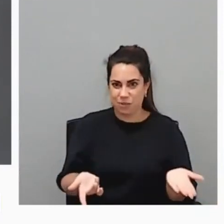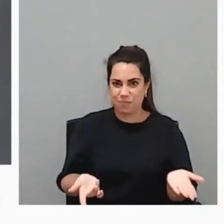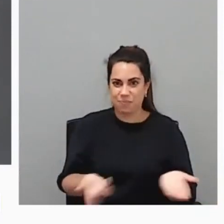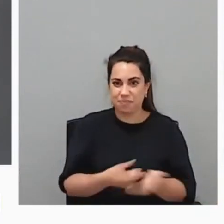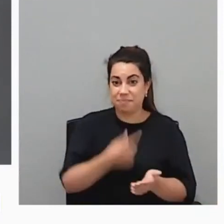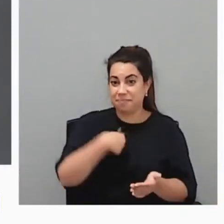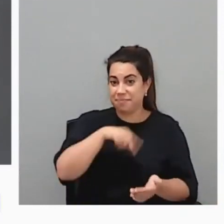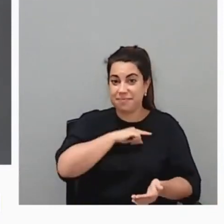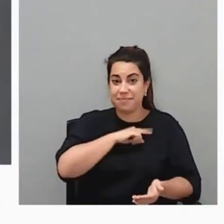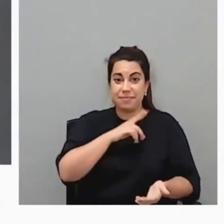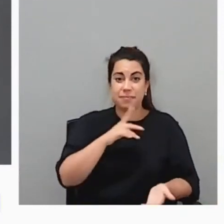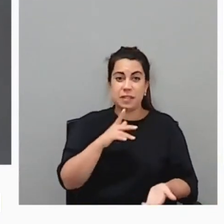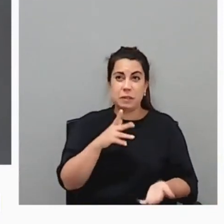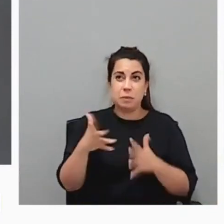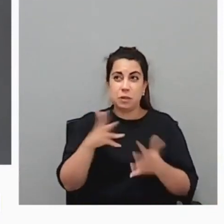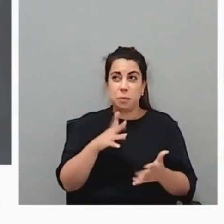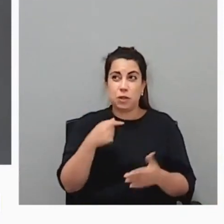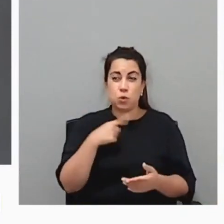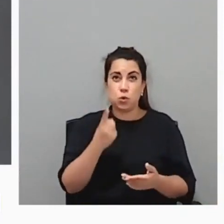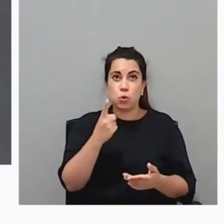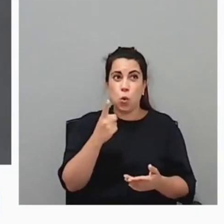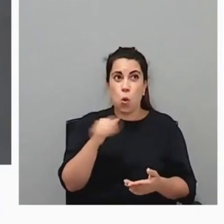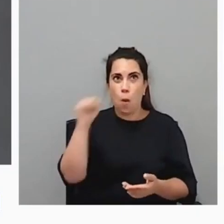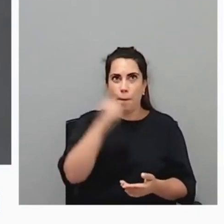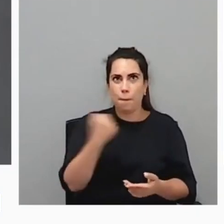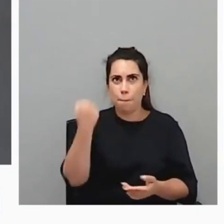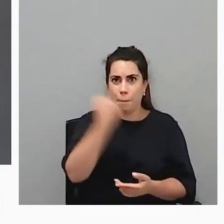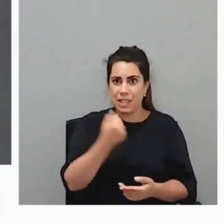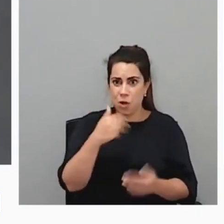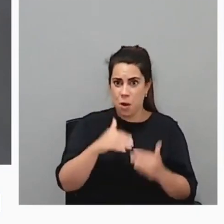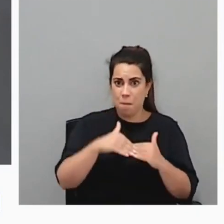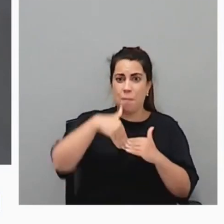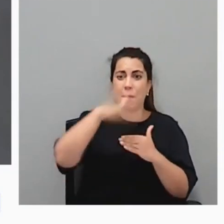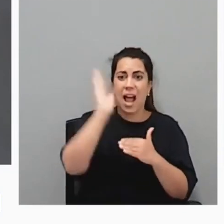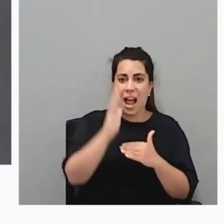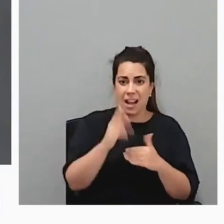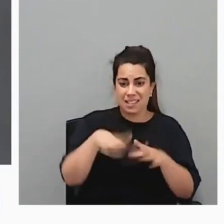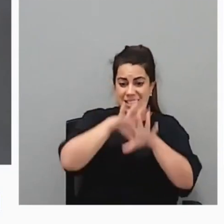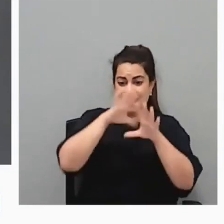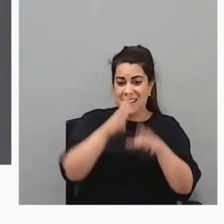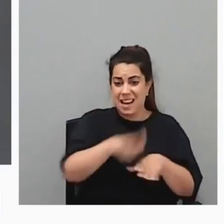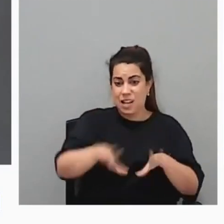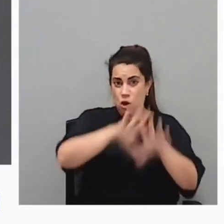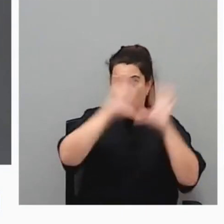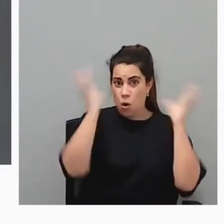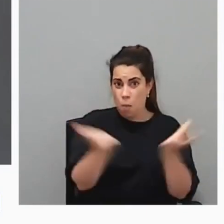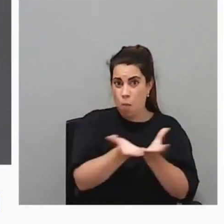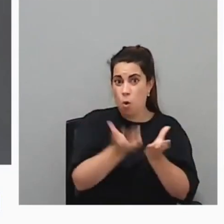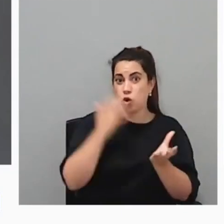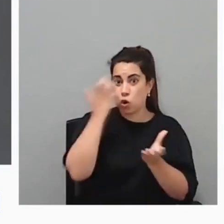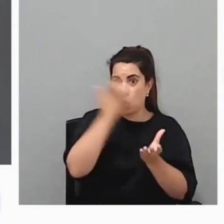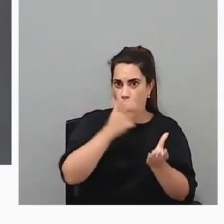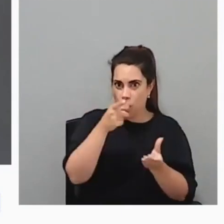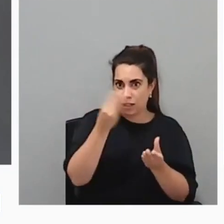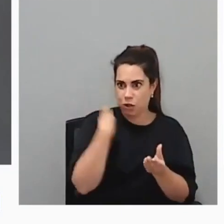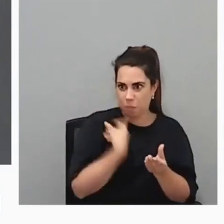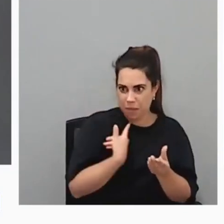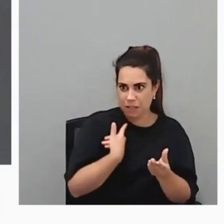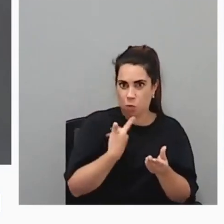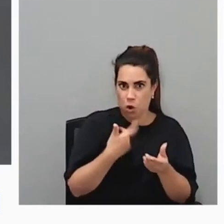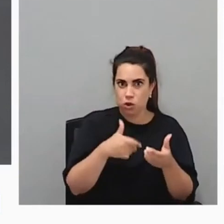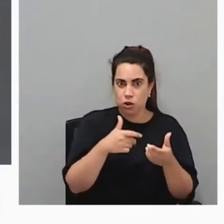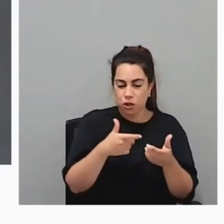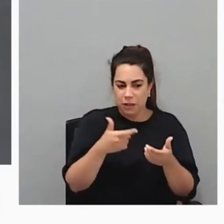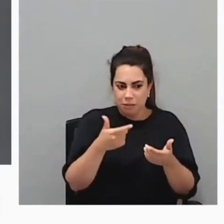día de hoy hay más de 1 millón de niños y niñas en el mundo que han utilizado nuestros cuentos y con los que hemos puesto ese granito de arena, ¿no?, para que